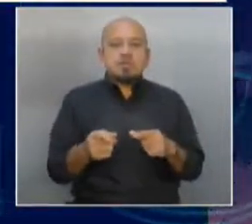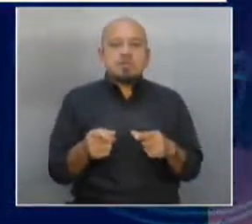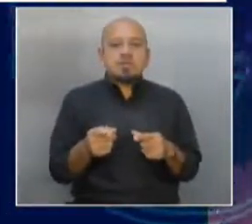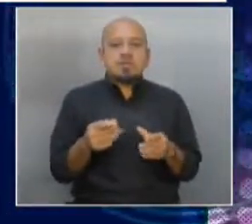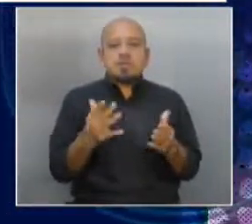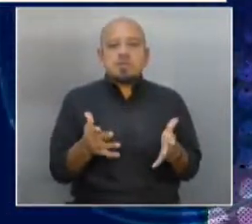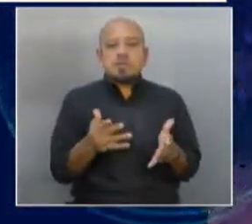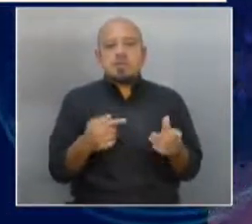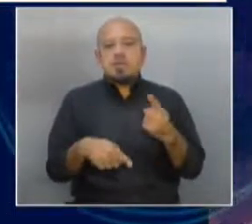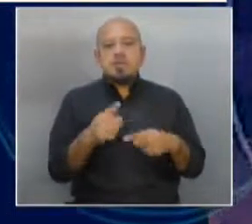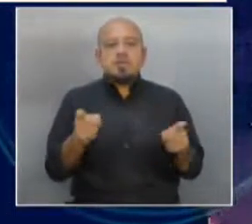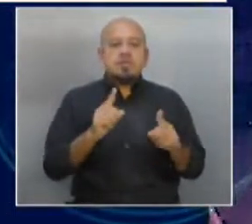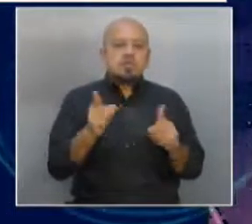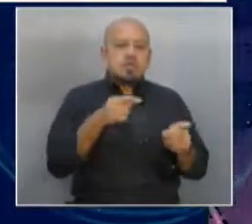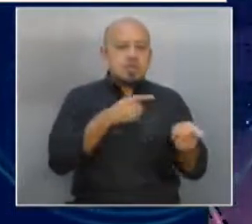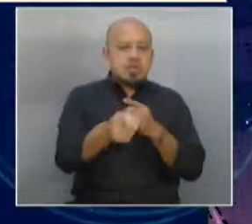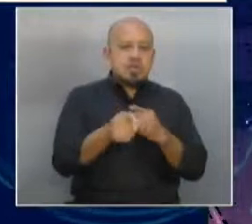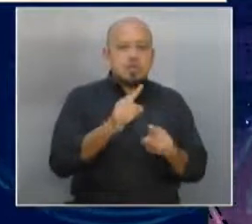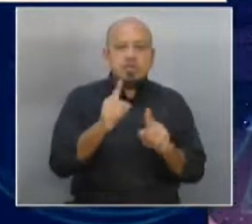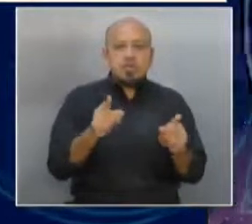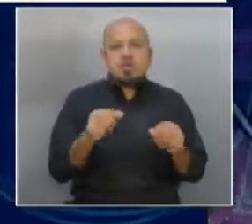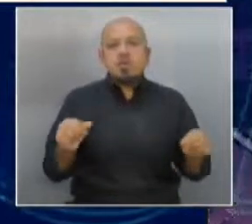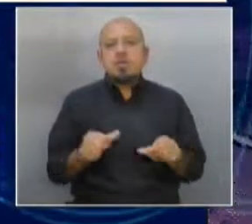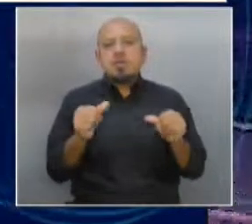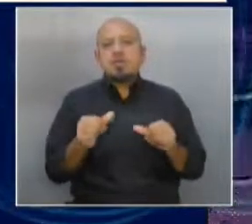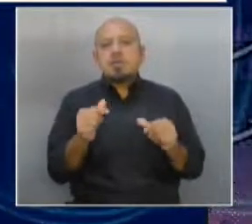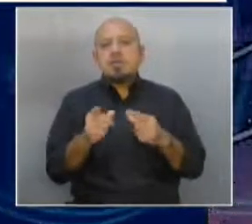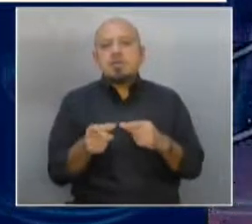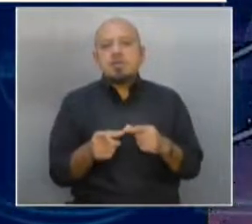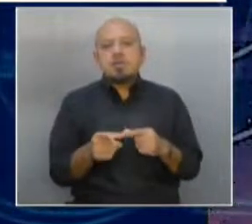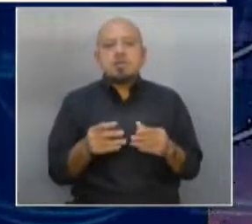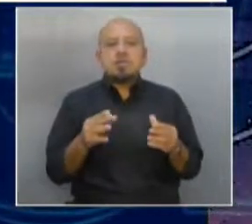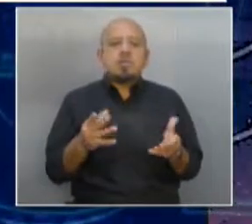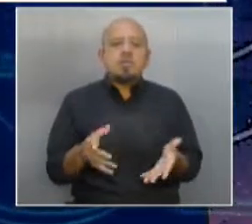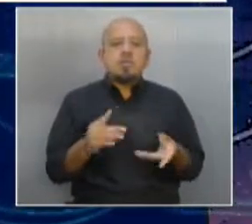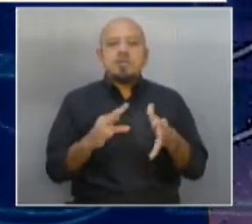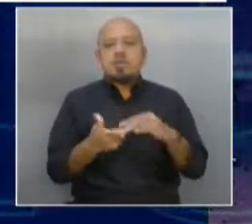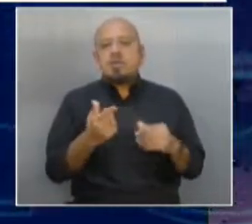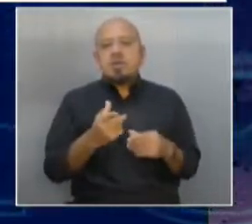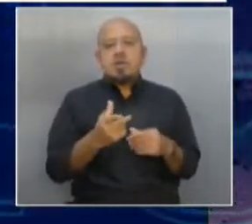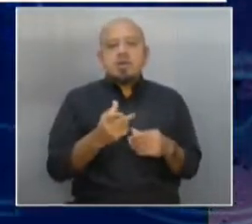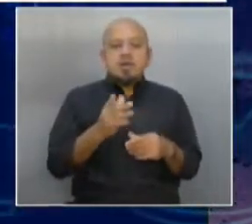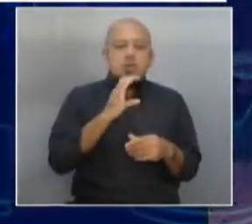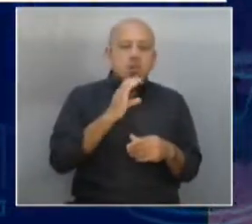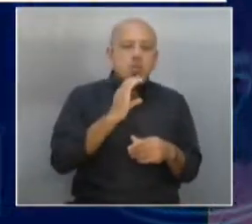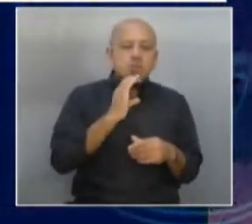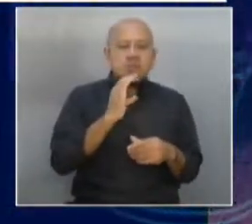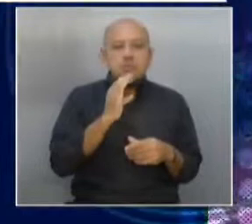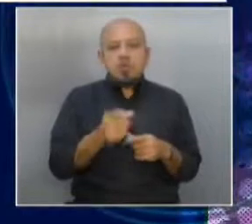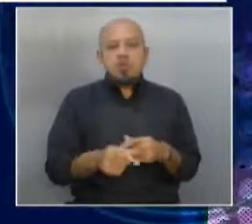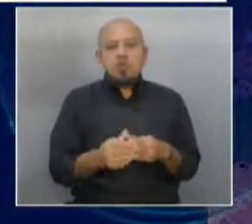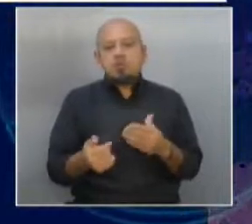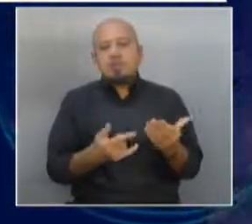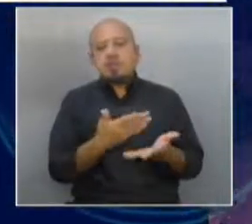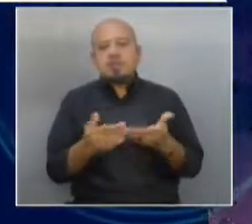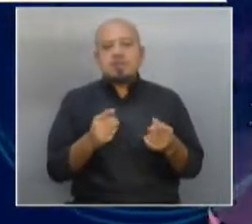de barricada y de discurso directo y tratar de hacerlo un poco más como una especie de parodia, más burlón, más sátira